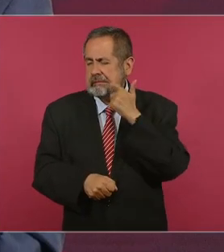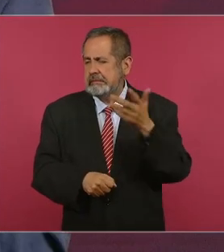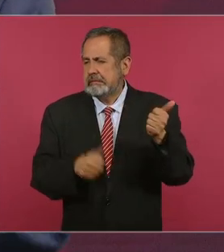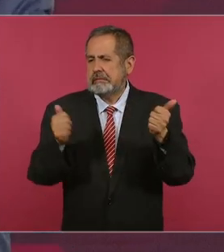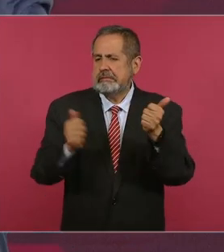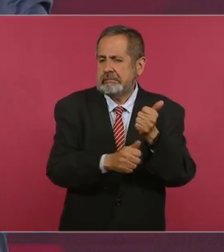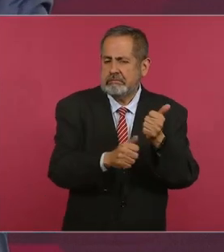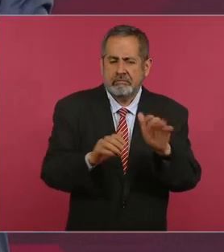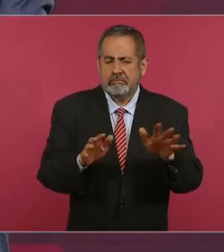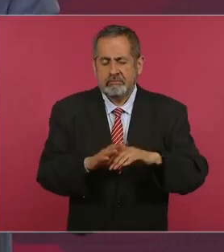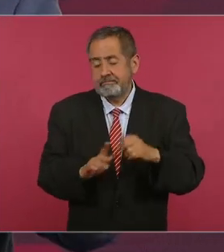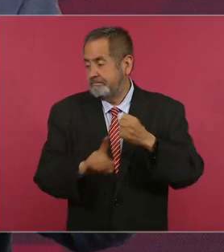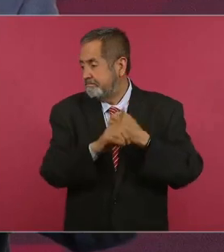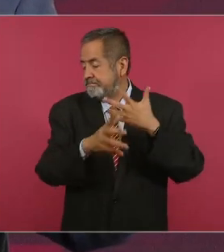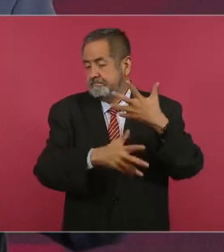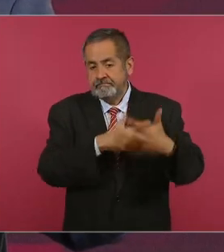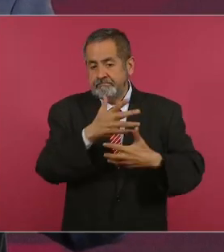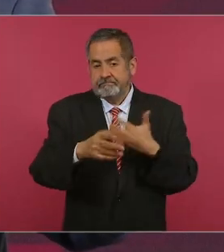y se hizo un